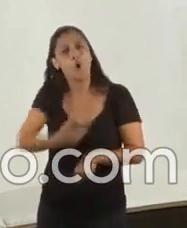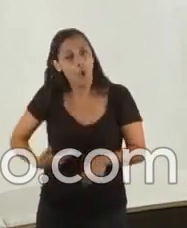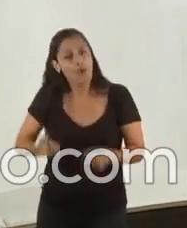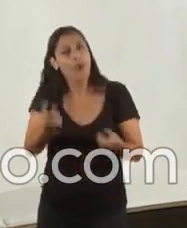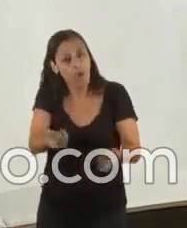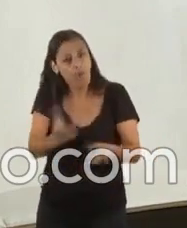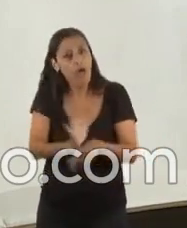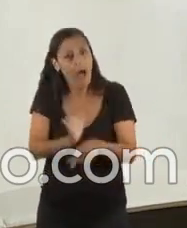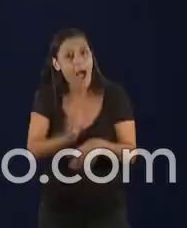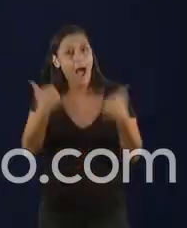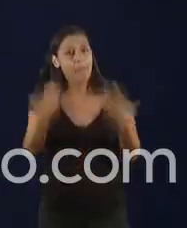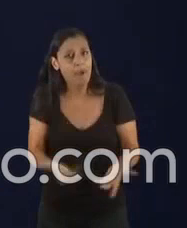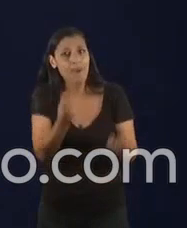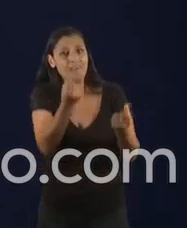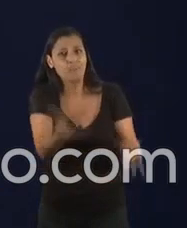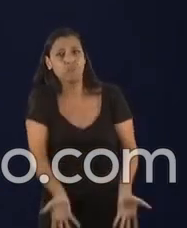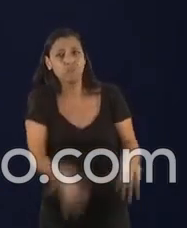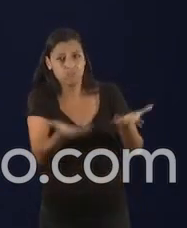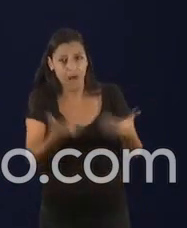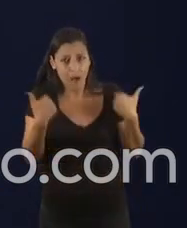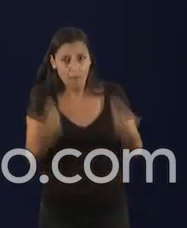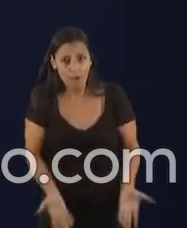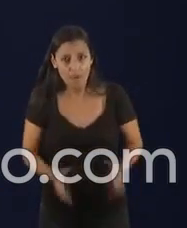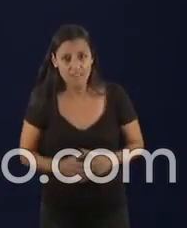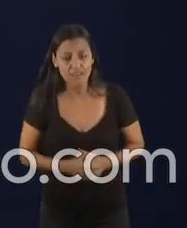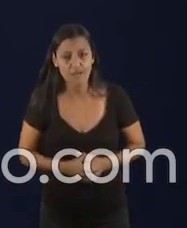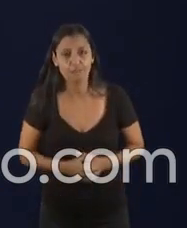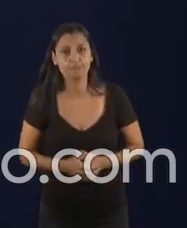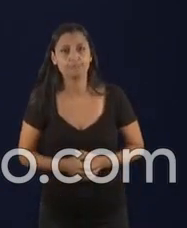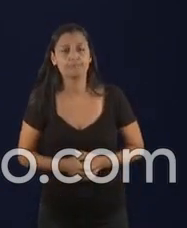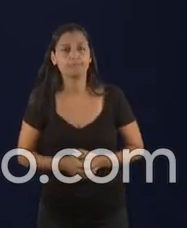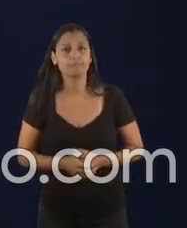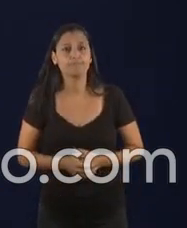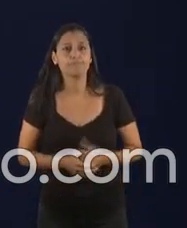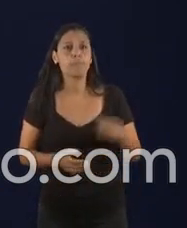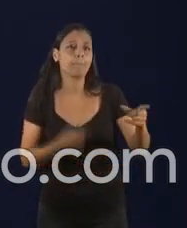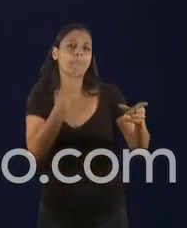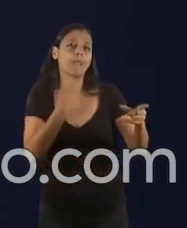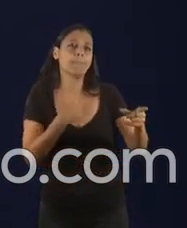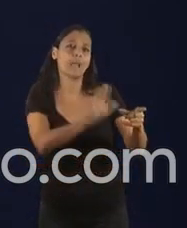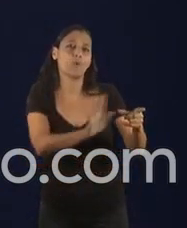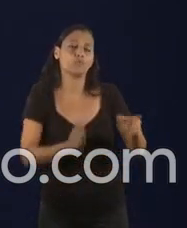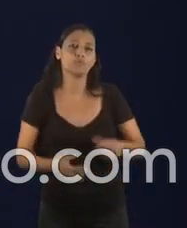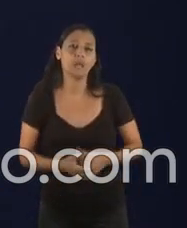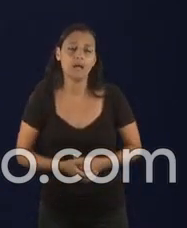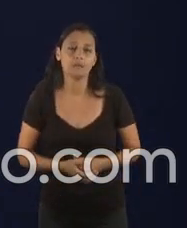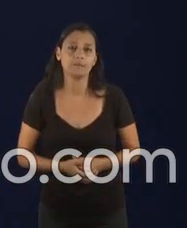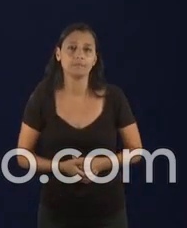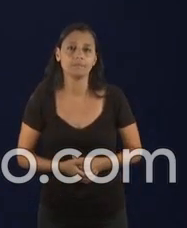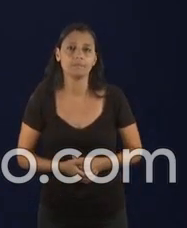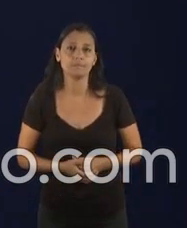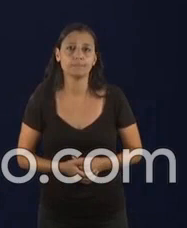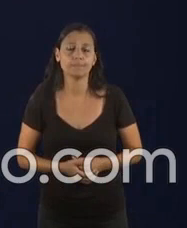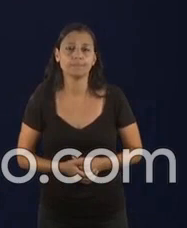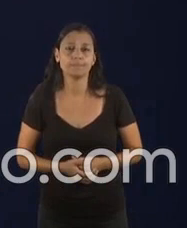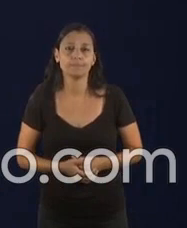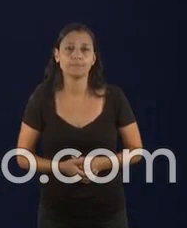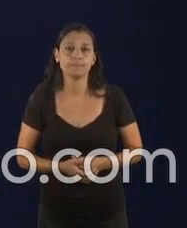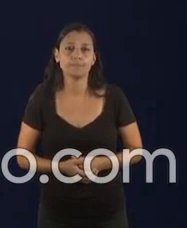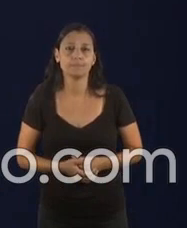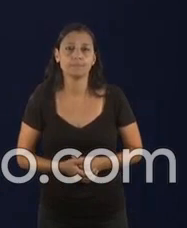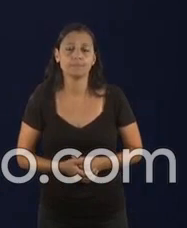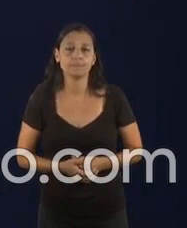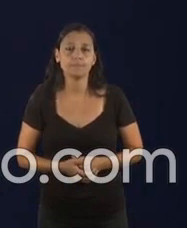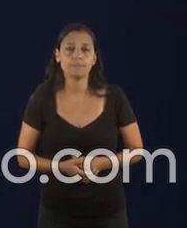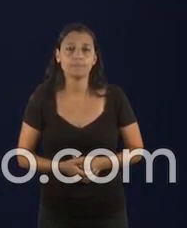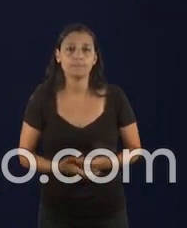Javier Miley bueno no lo a ver me estás haciendo una pregunta eh